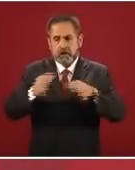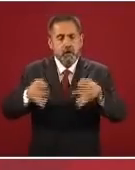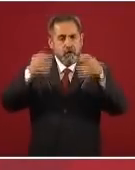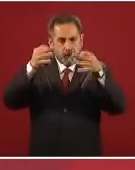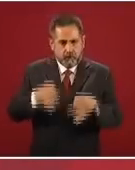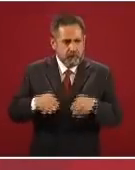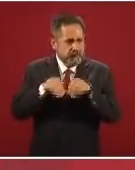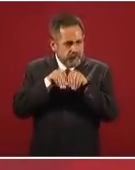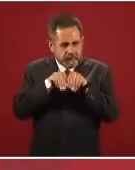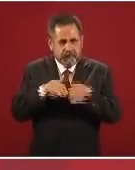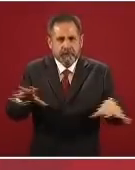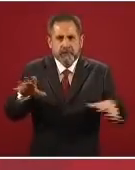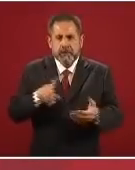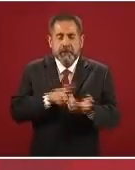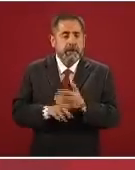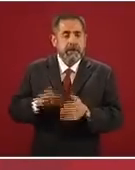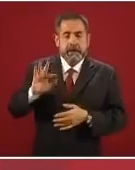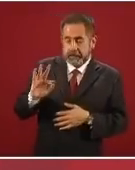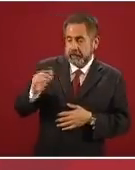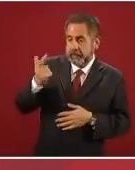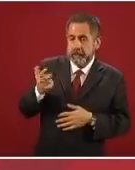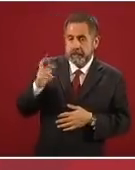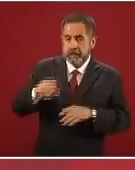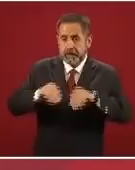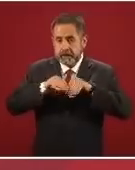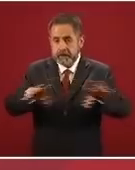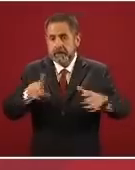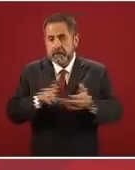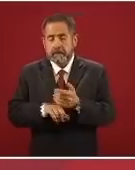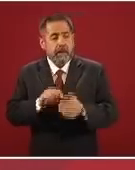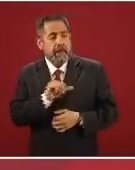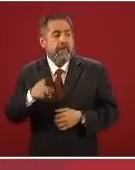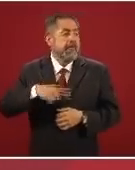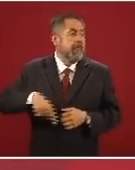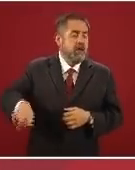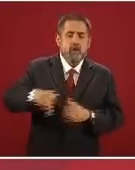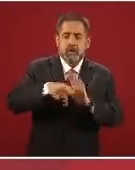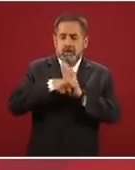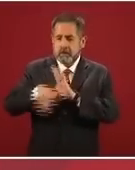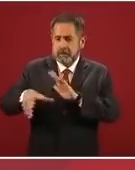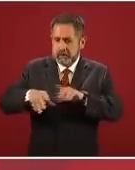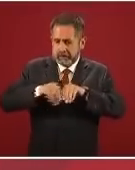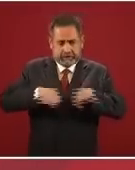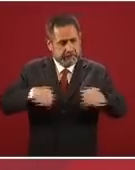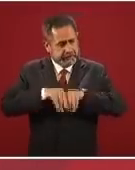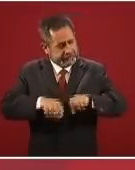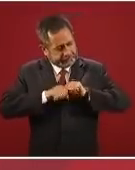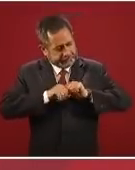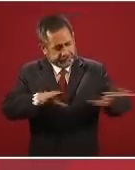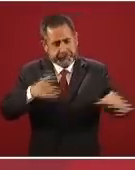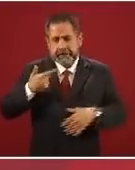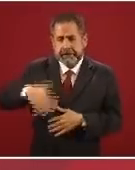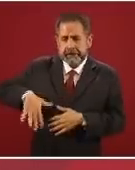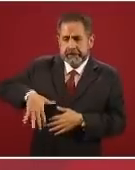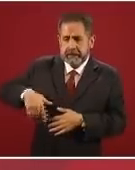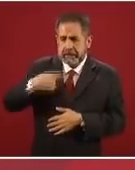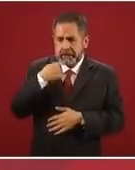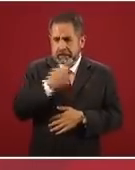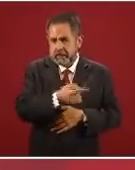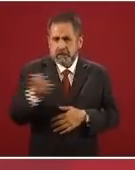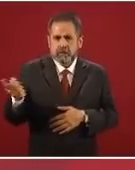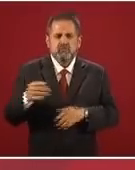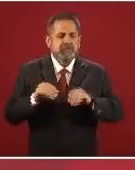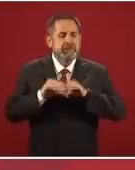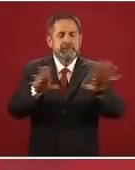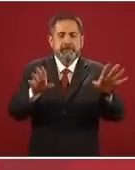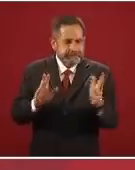formal de la Fiscalía y la enviamos a todos los medios explicándole lo que le estoy comentando a ustedes hoy con